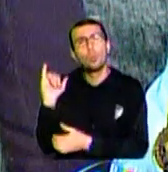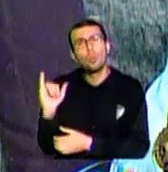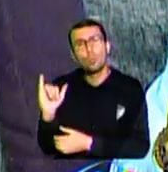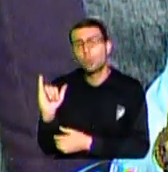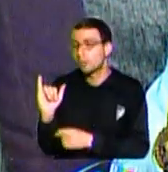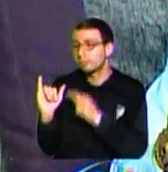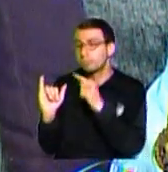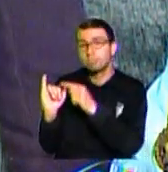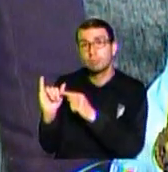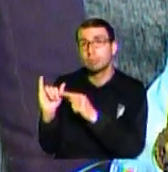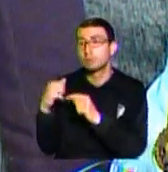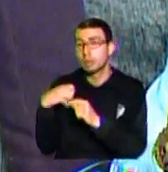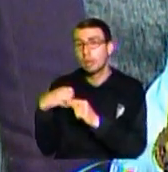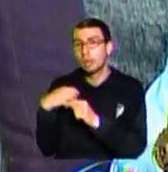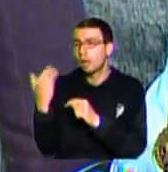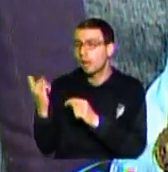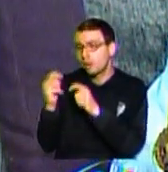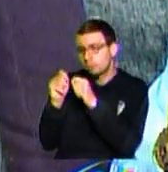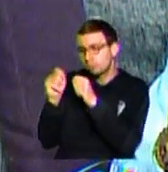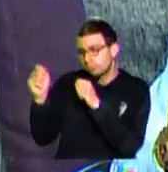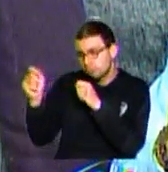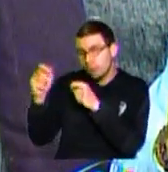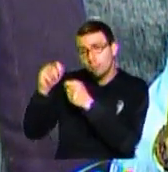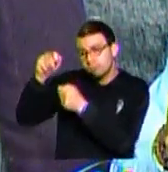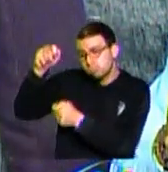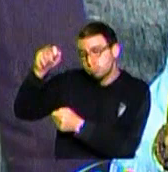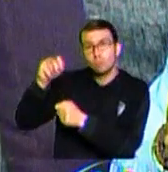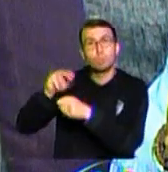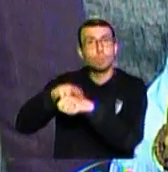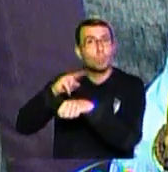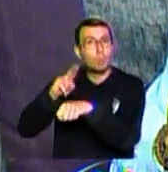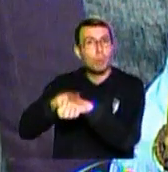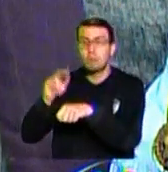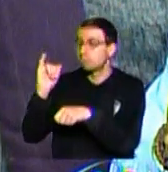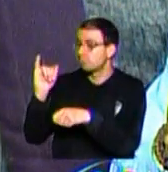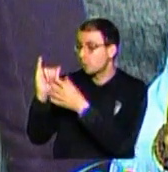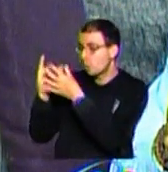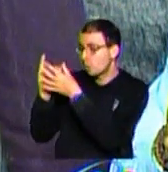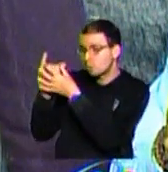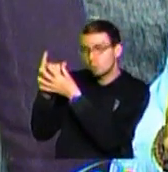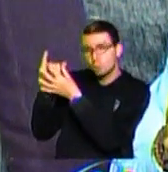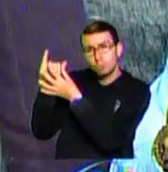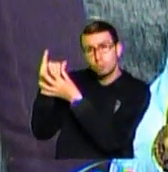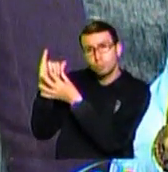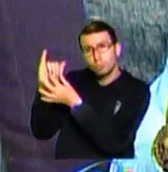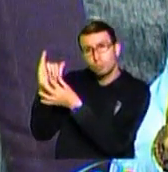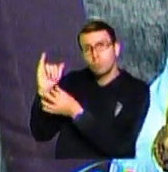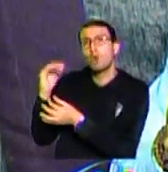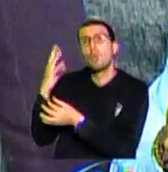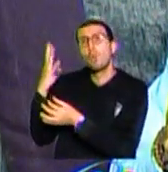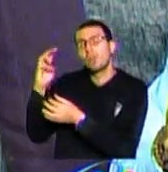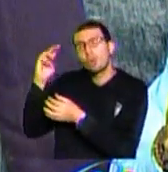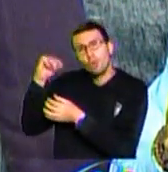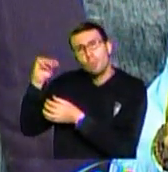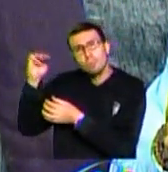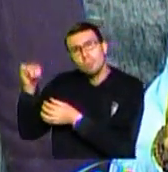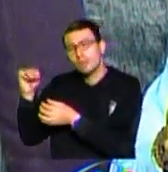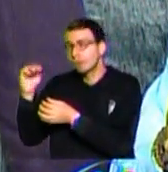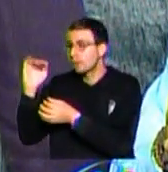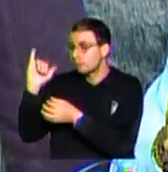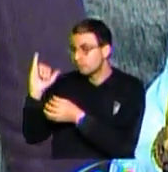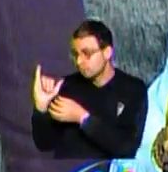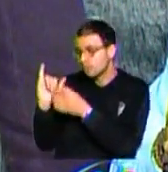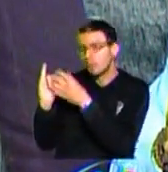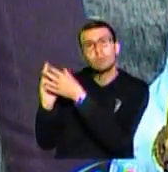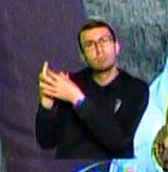y ecogenicidad miometral usual, con un endometrio que es la parte interna pues, del útero de 4 milímetros, y se